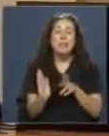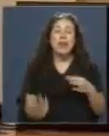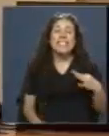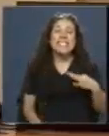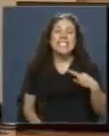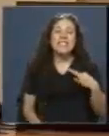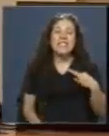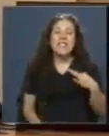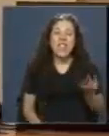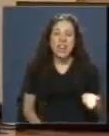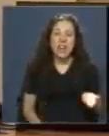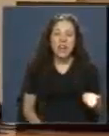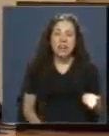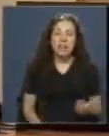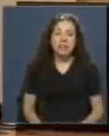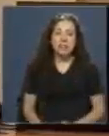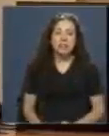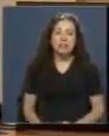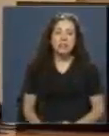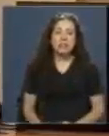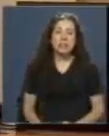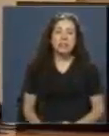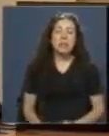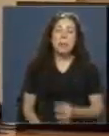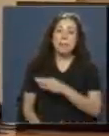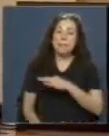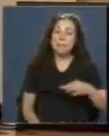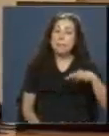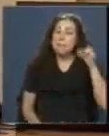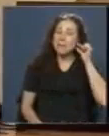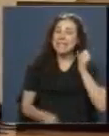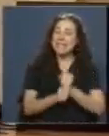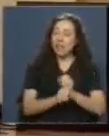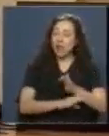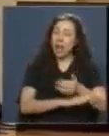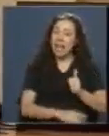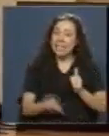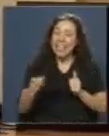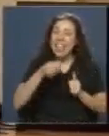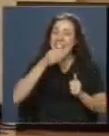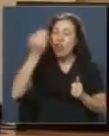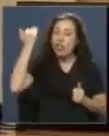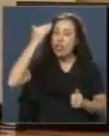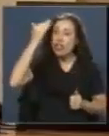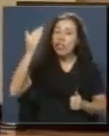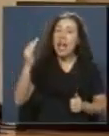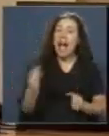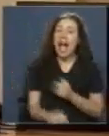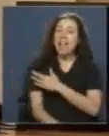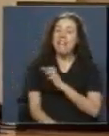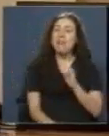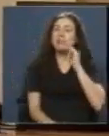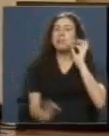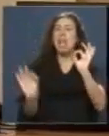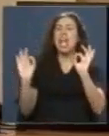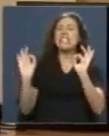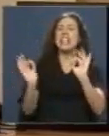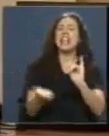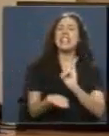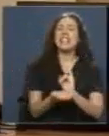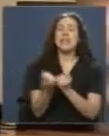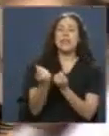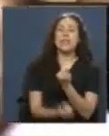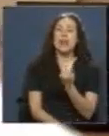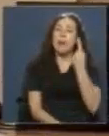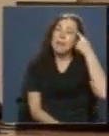se dijo acá. Nuestra ministra de Trabajo, que está presente acá, dijo el otro día que las AFP son excelentes como entidad